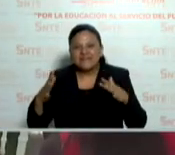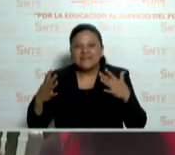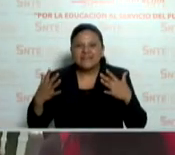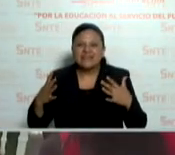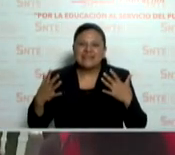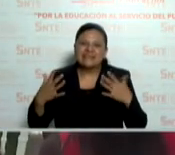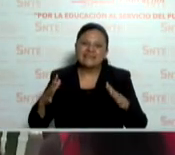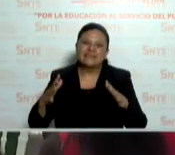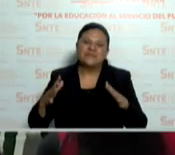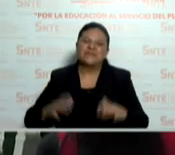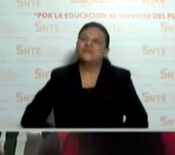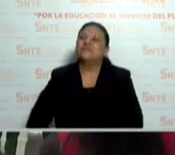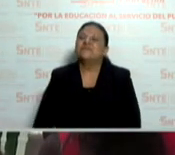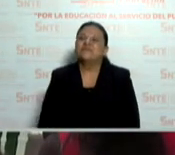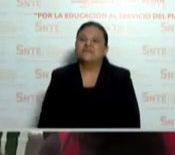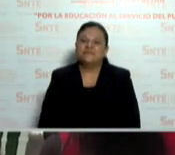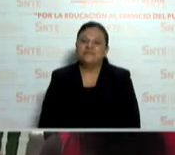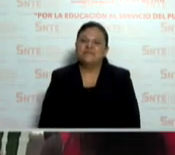Sí.